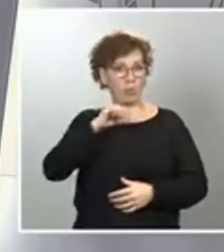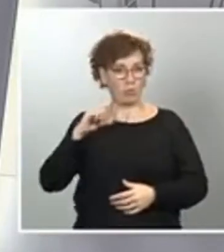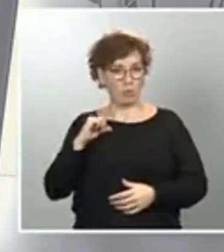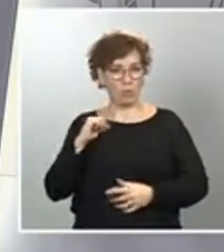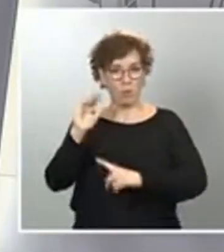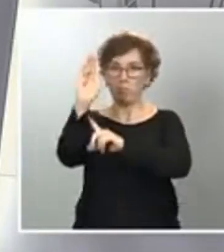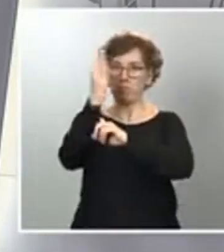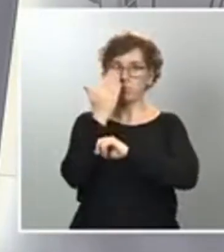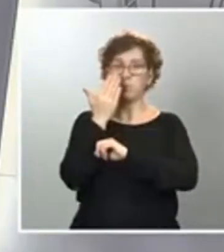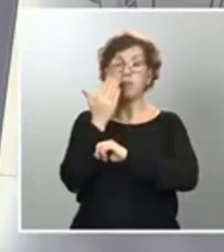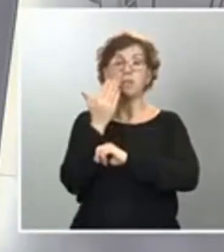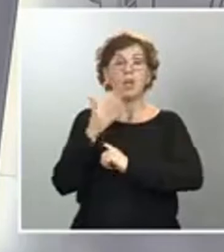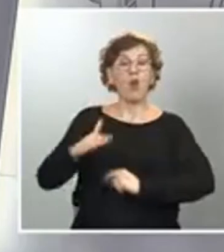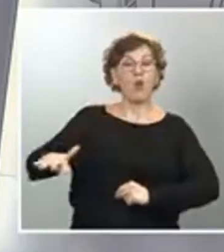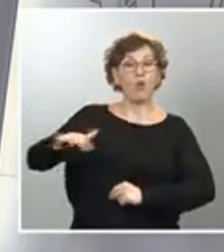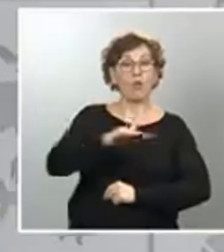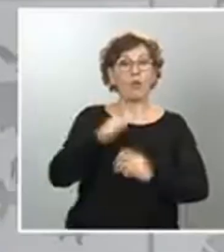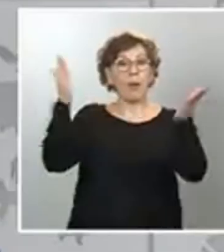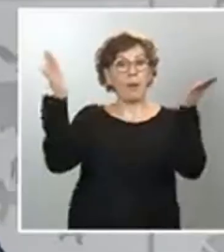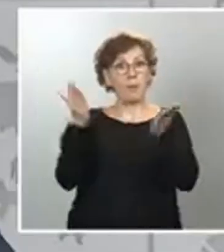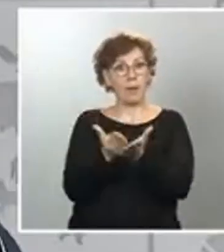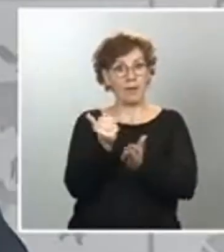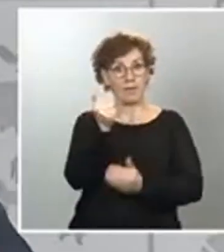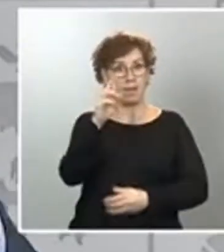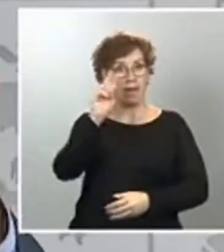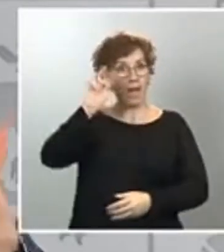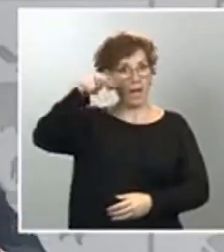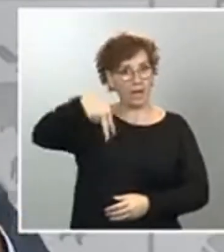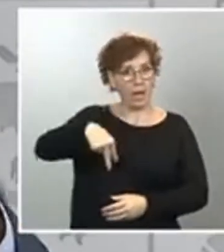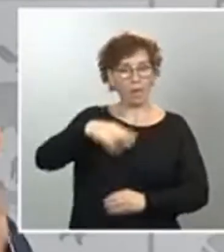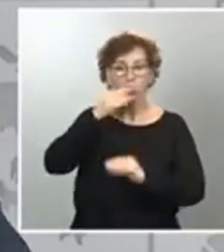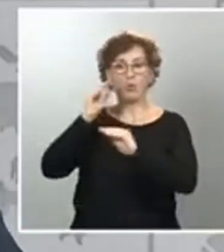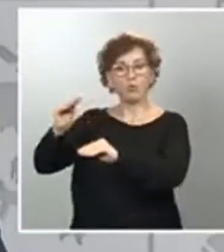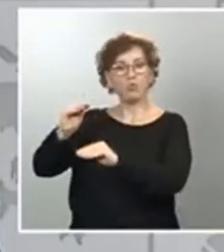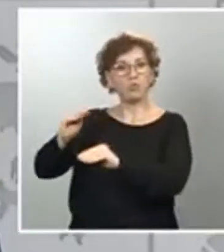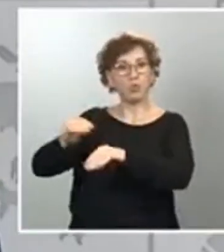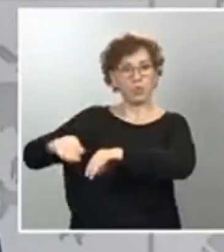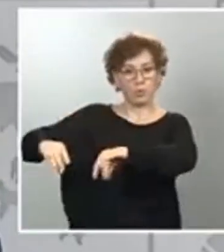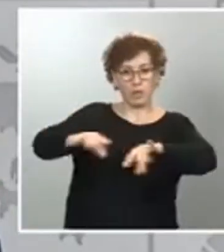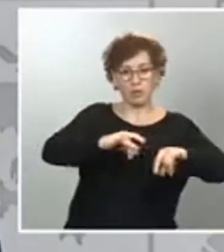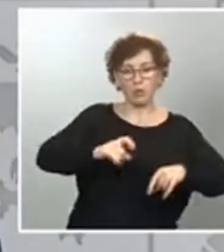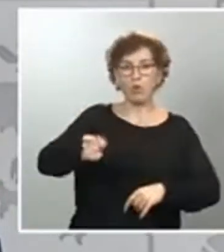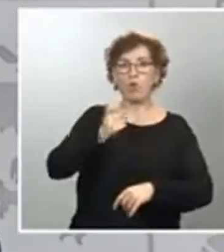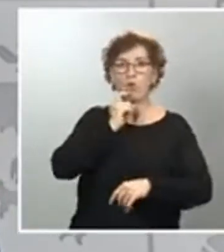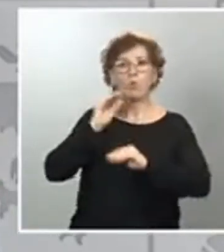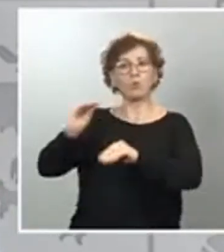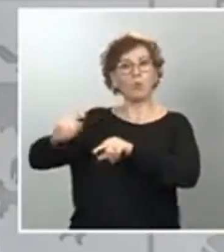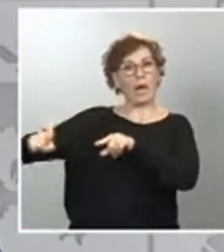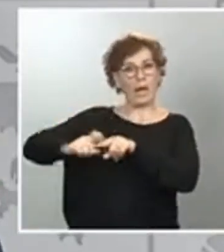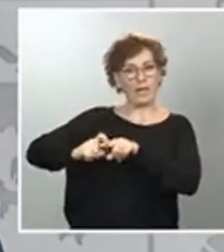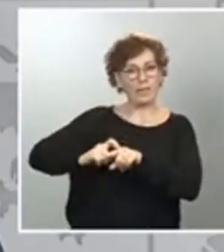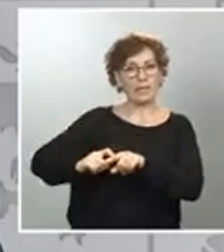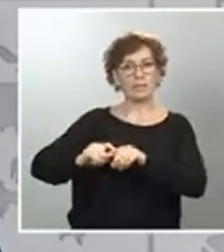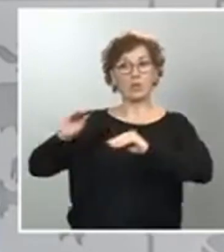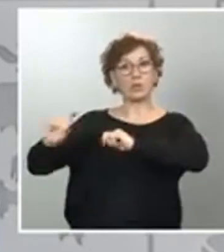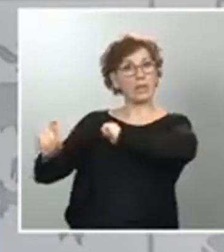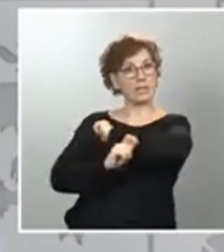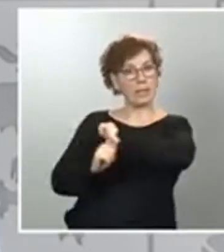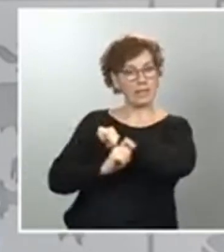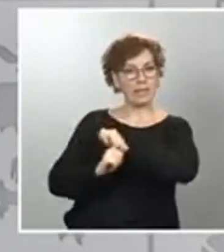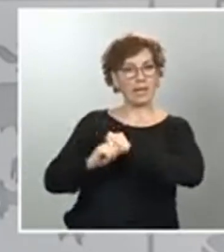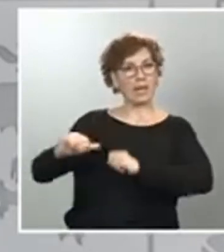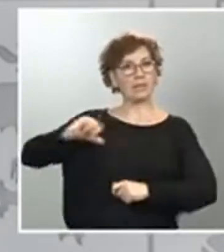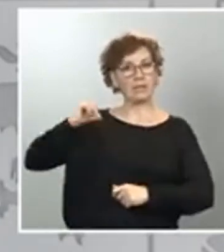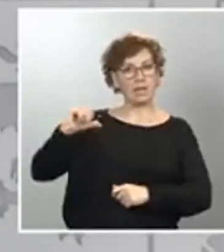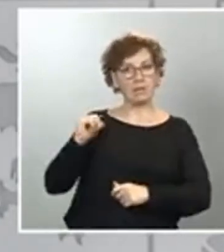propia idiosincrasia y porque efectivamente las capacidades estratégicas sanitarias pues así lo